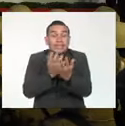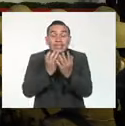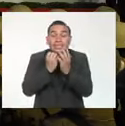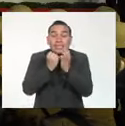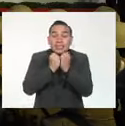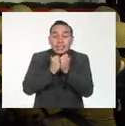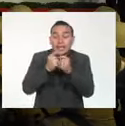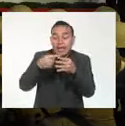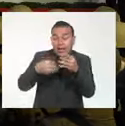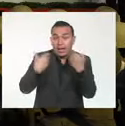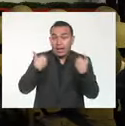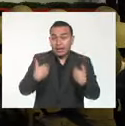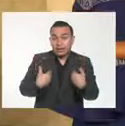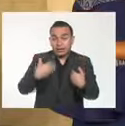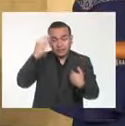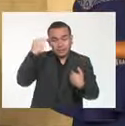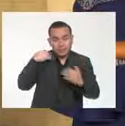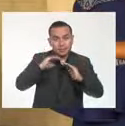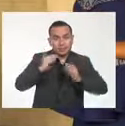mujeres embarazadas y sus hijos.